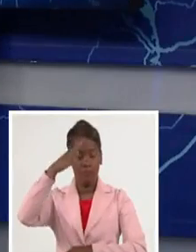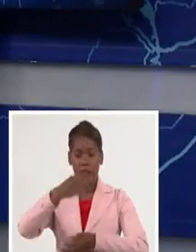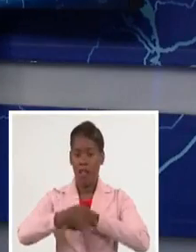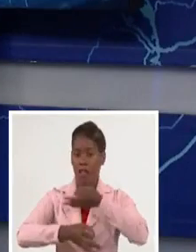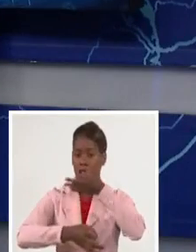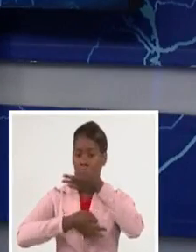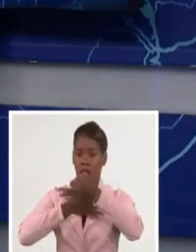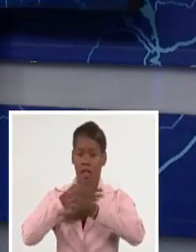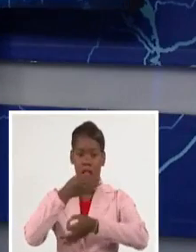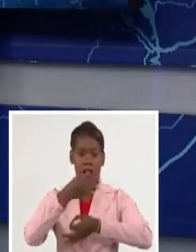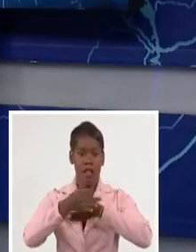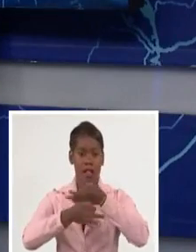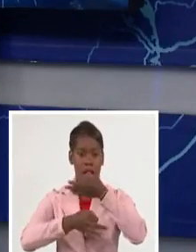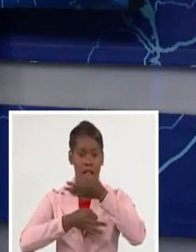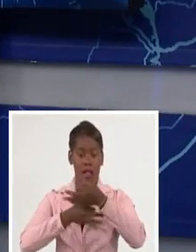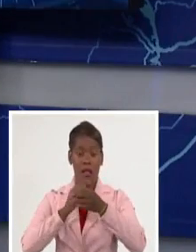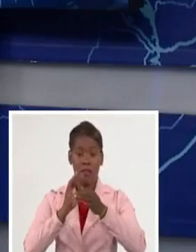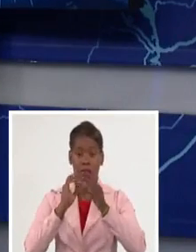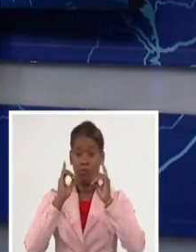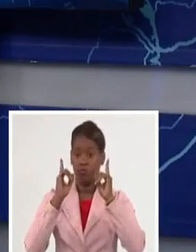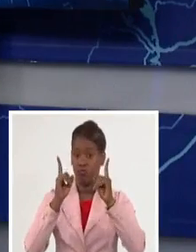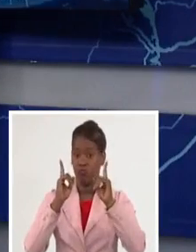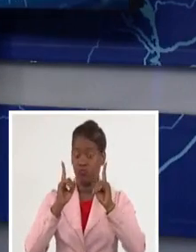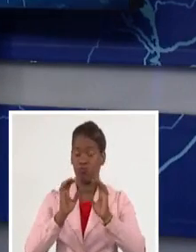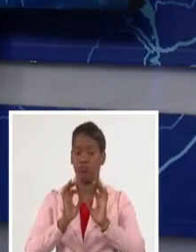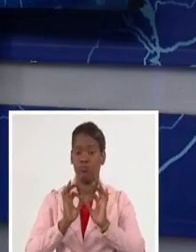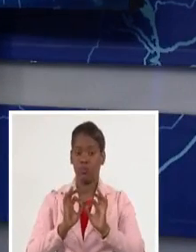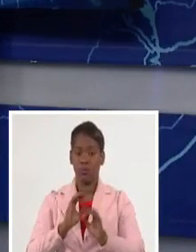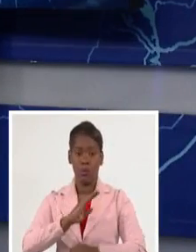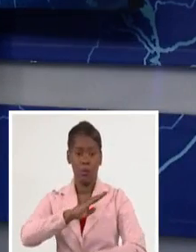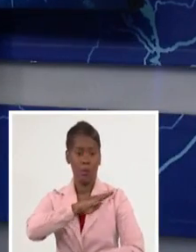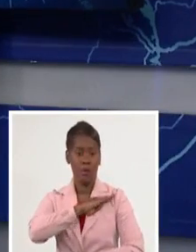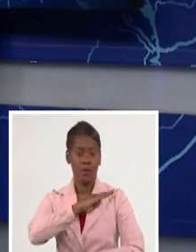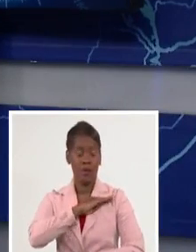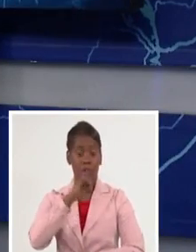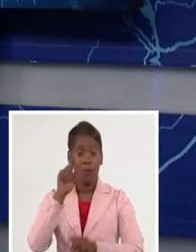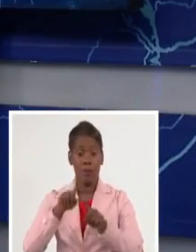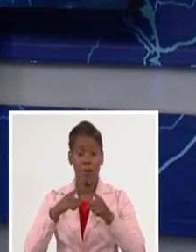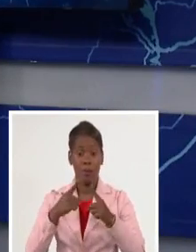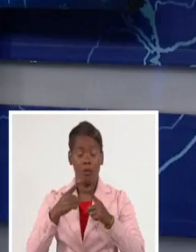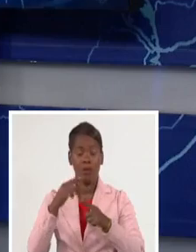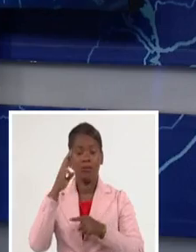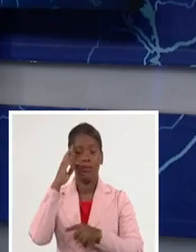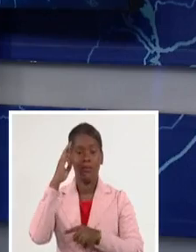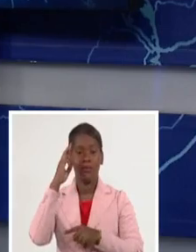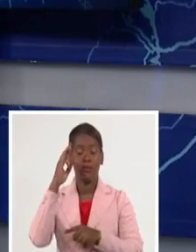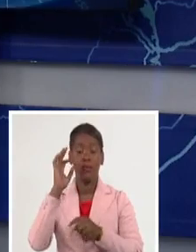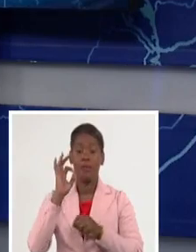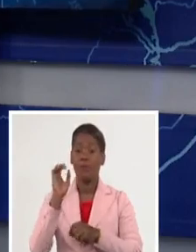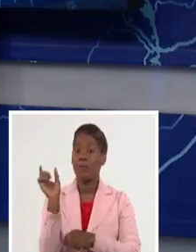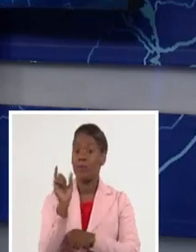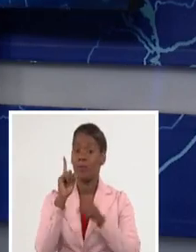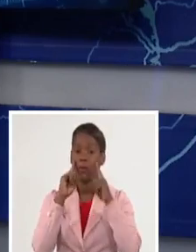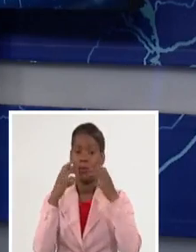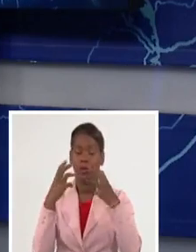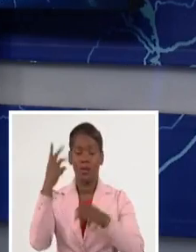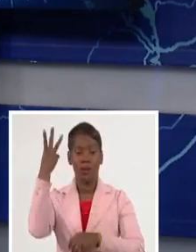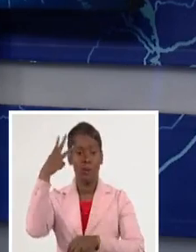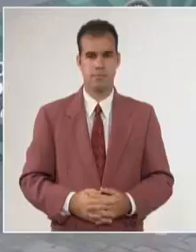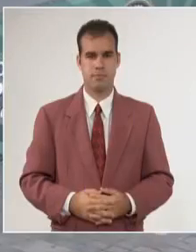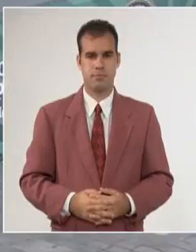Canel Bermúdez, previo al desfile cívico-militar por el aniversario 211 del Grito de Independencia de México.